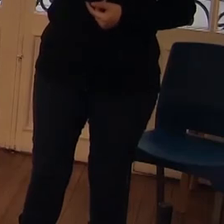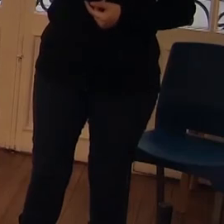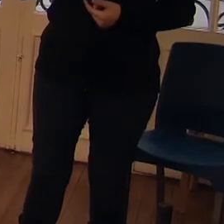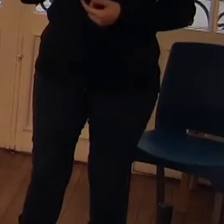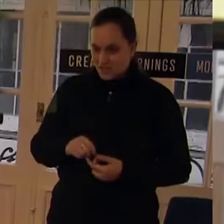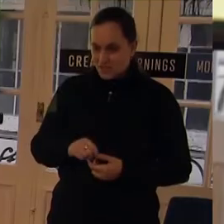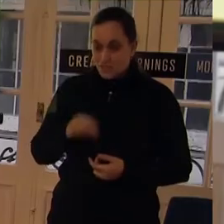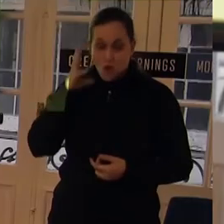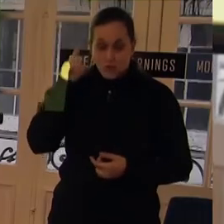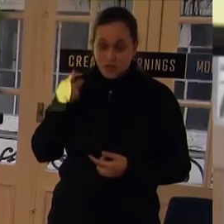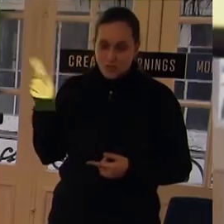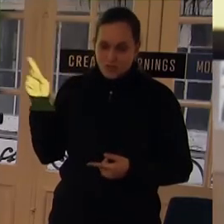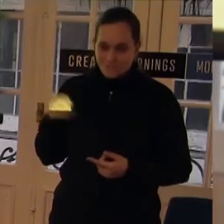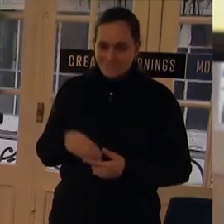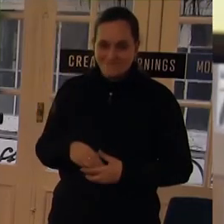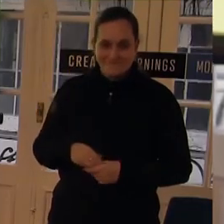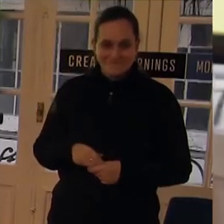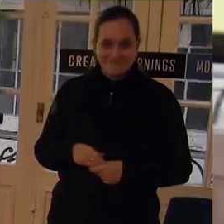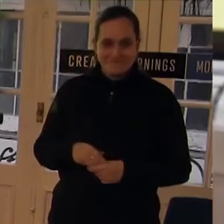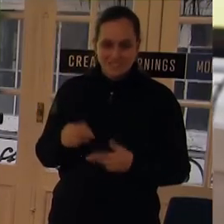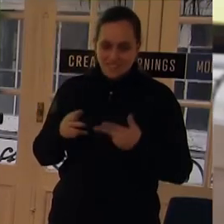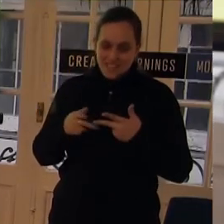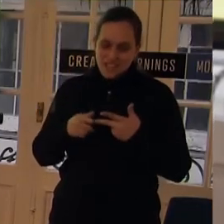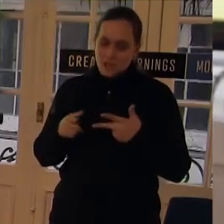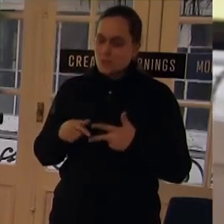me había olvidado si lo puse o no.